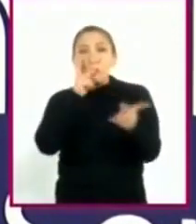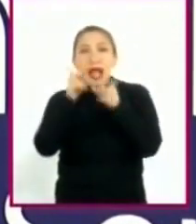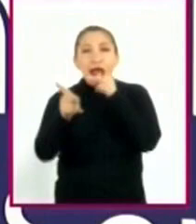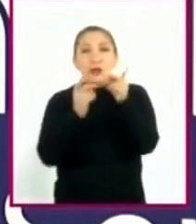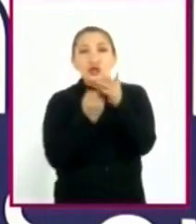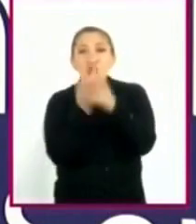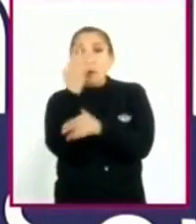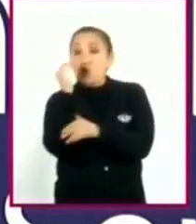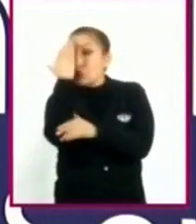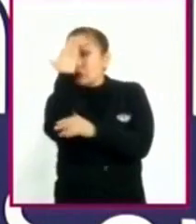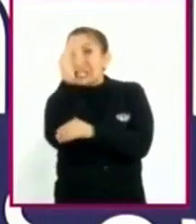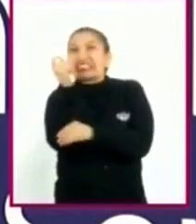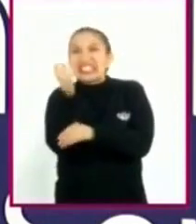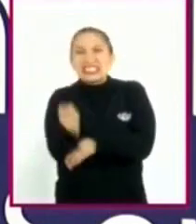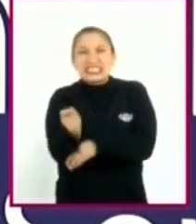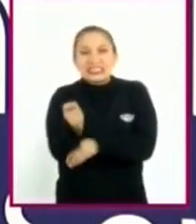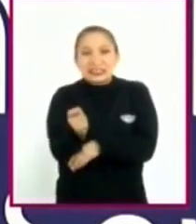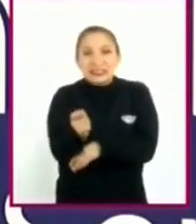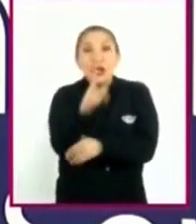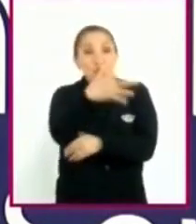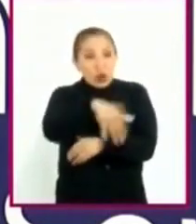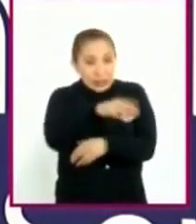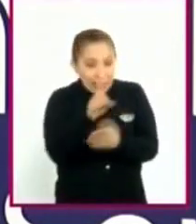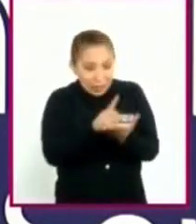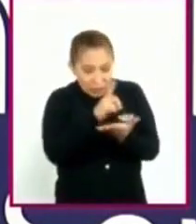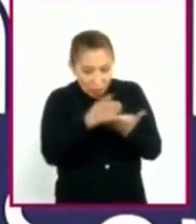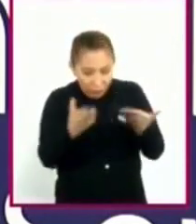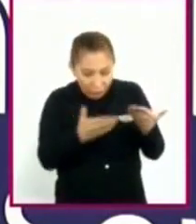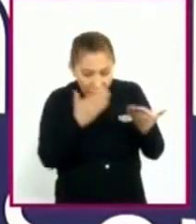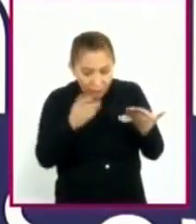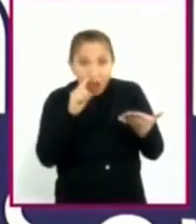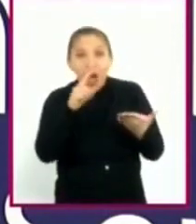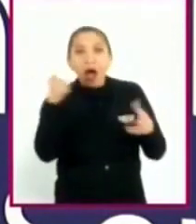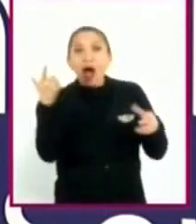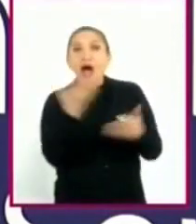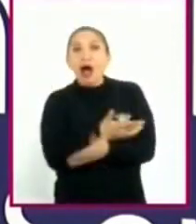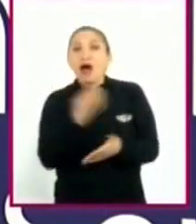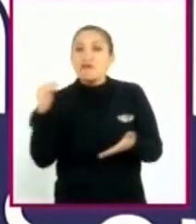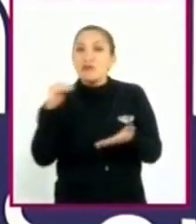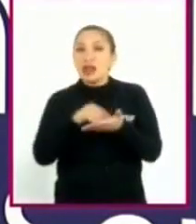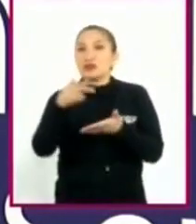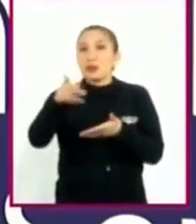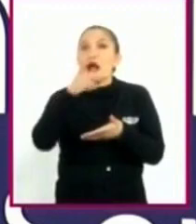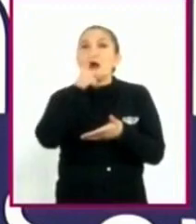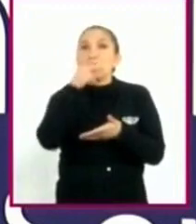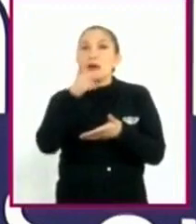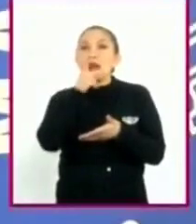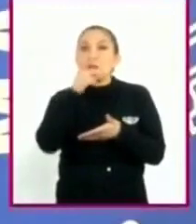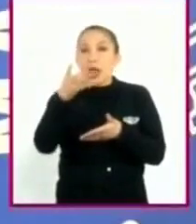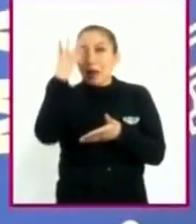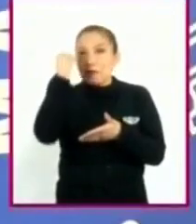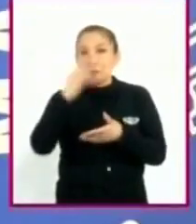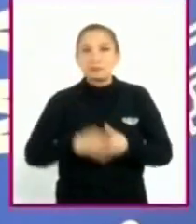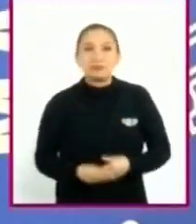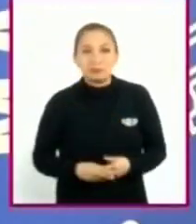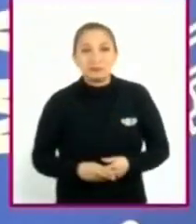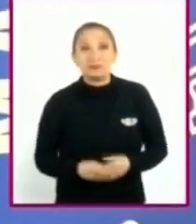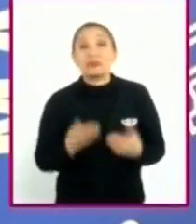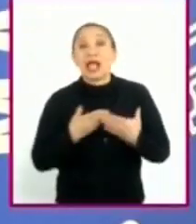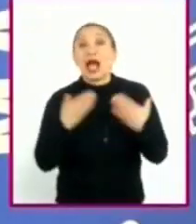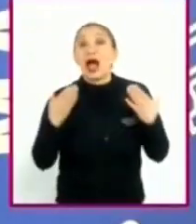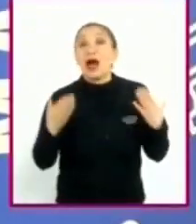palabras que no sepan qué significan. Búsquenlas en el diccionario y así podrán sumarlas a su vocabulario.